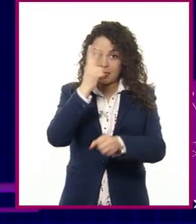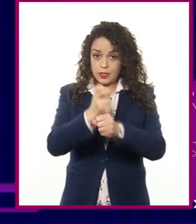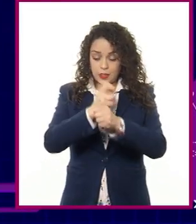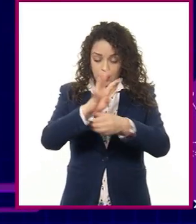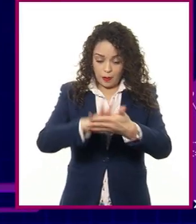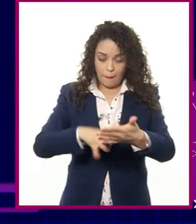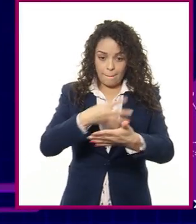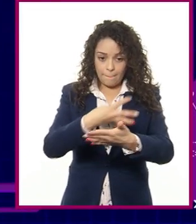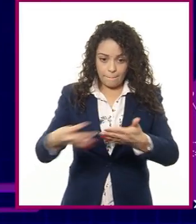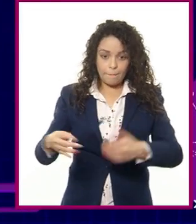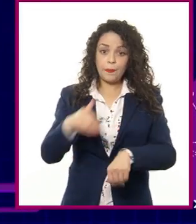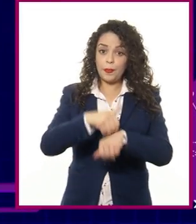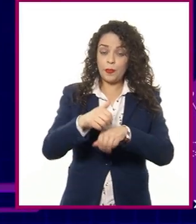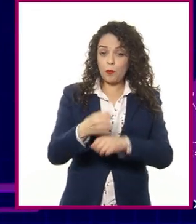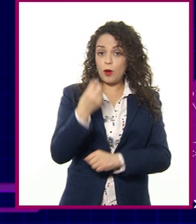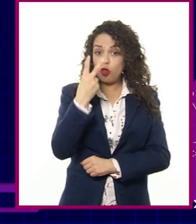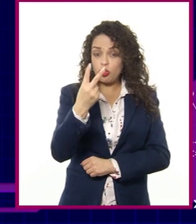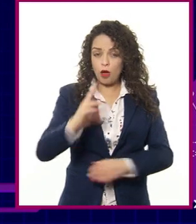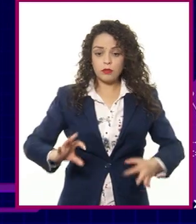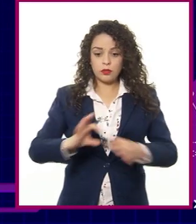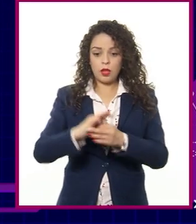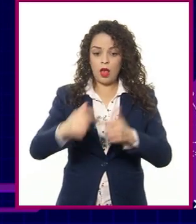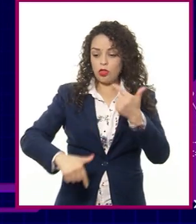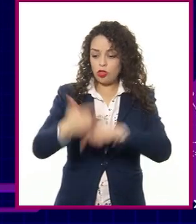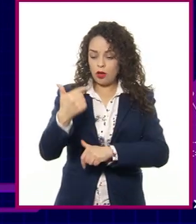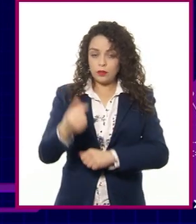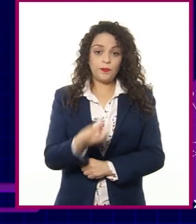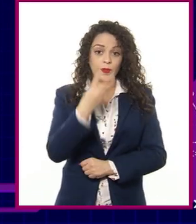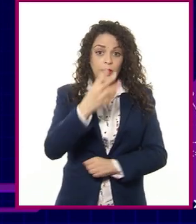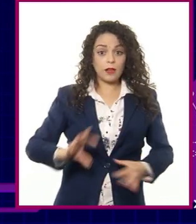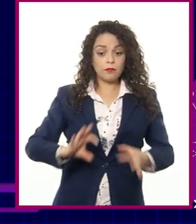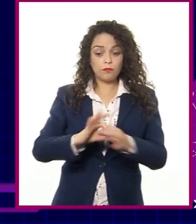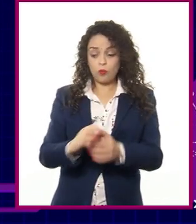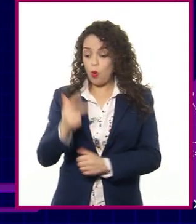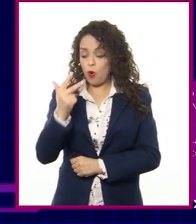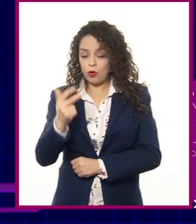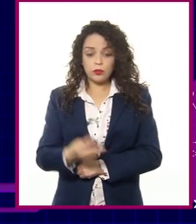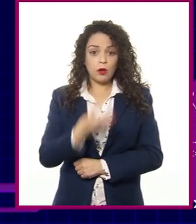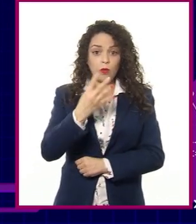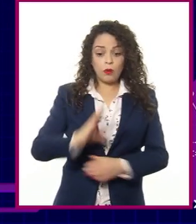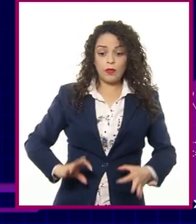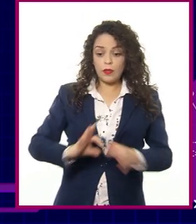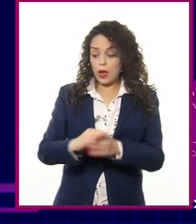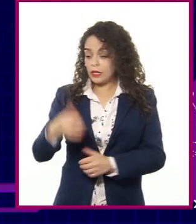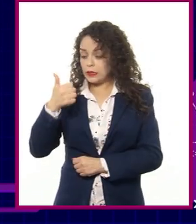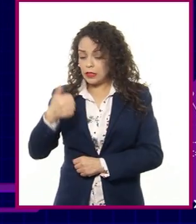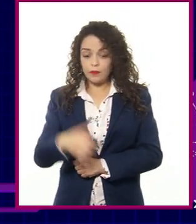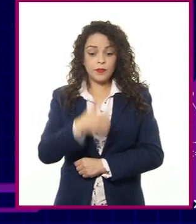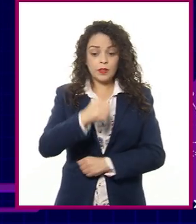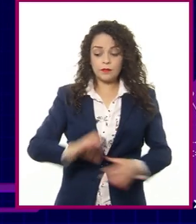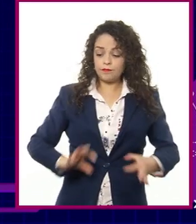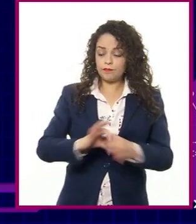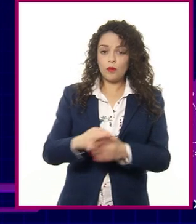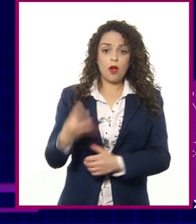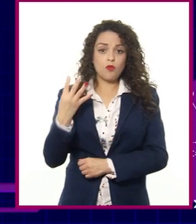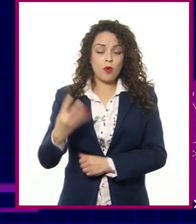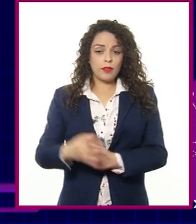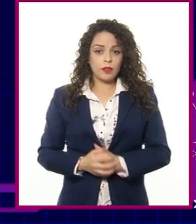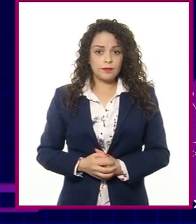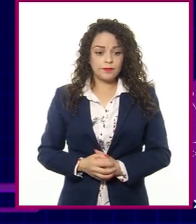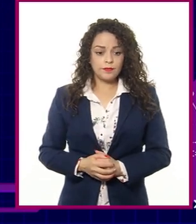a 2 le corresponde 12, a 3 le corresponde 8, a 4 le corresponde 6 y a 6 le